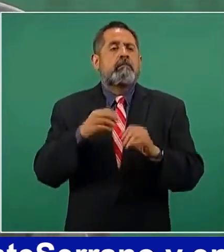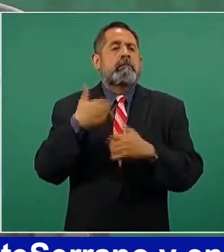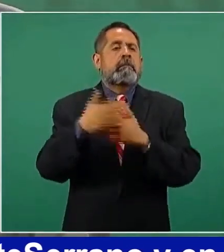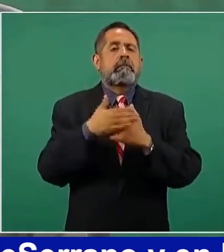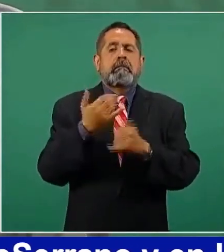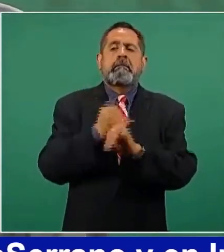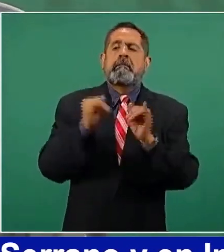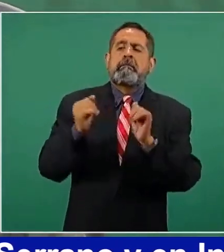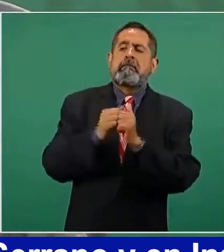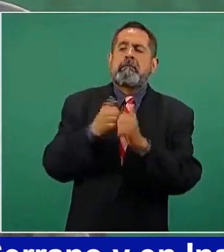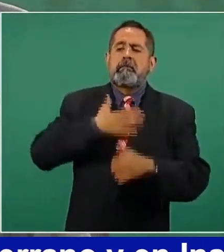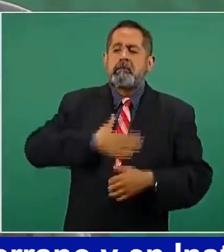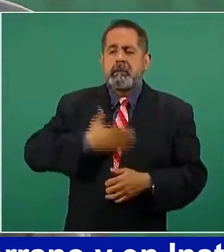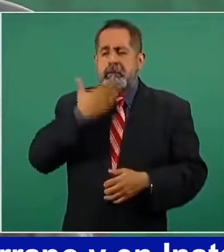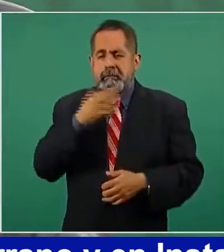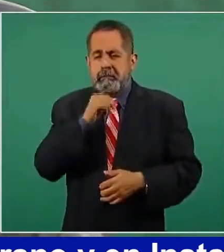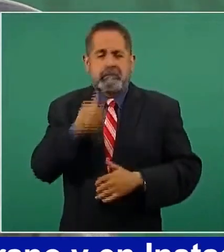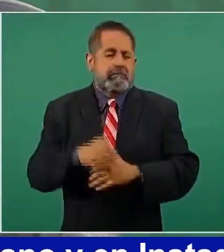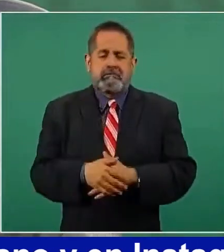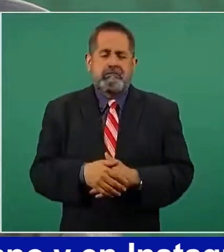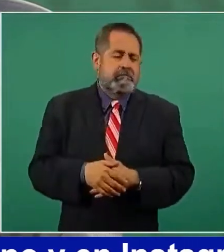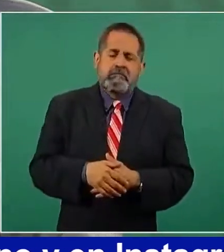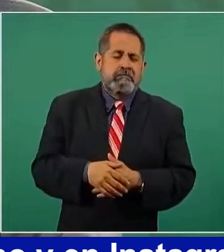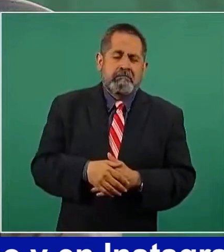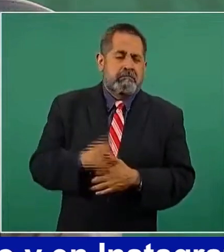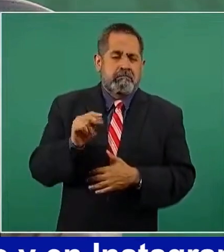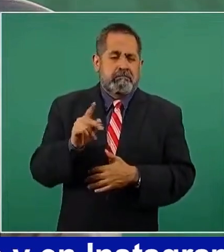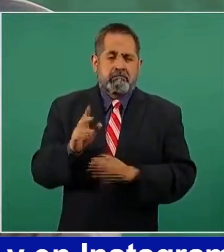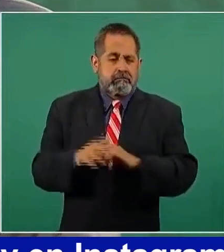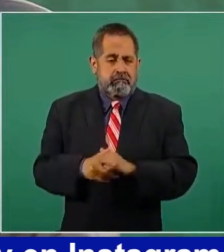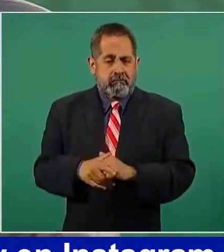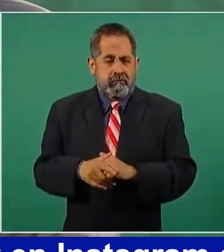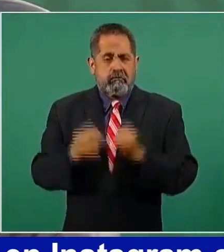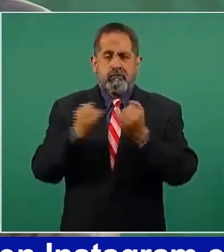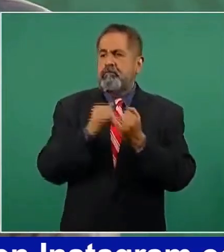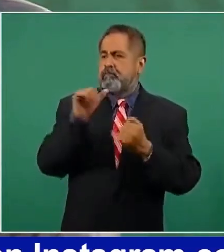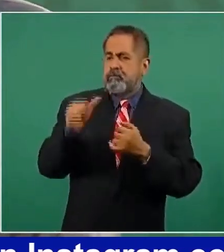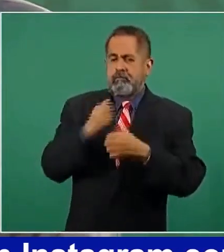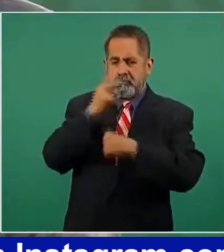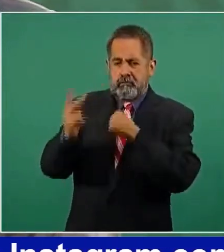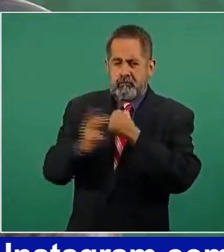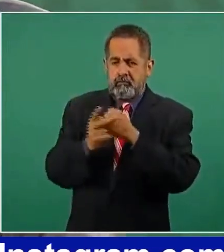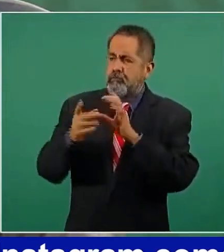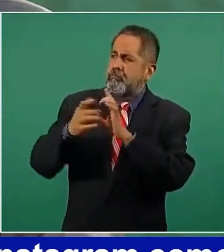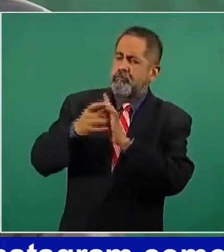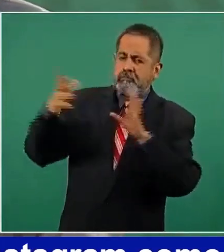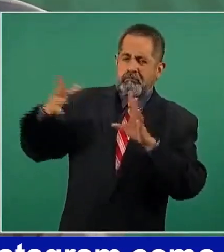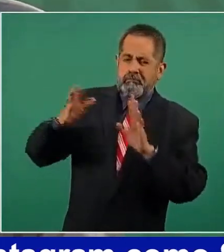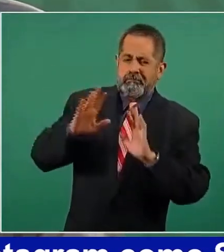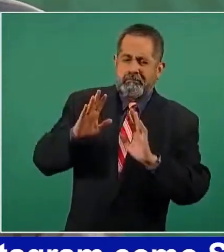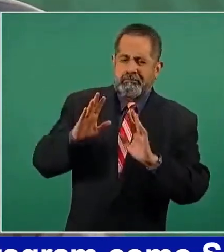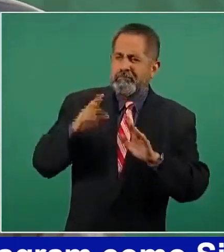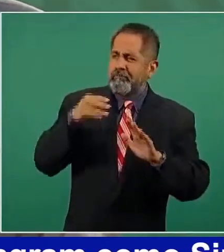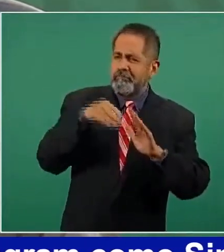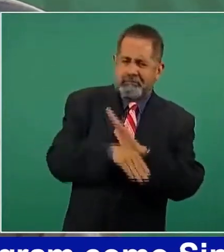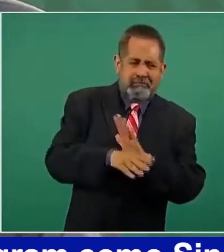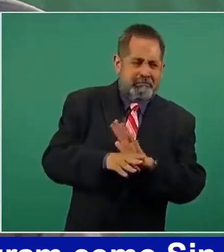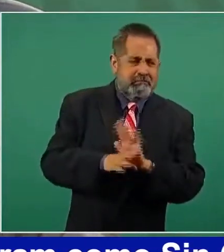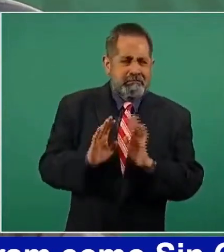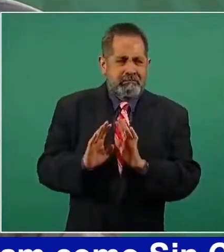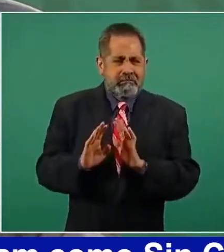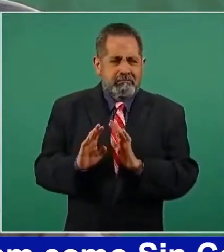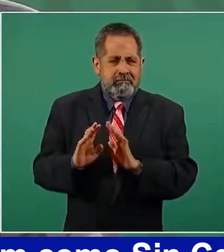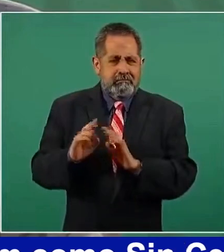No hubiese habido independencia como se llevó a cabo en otros países por la decadencia